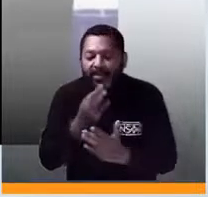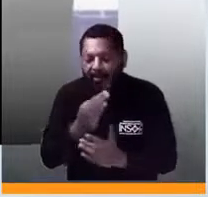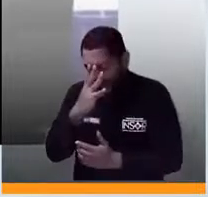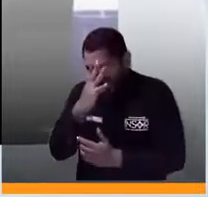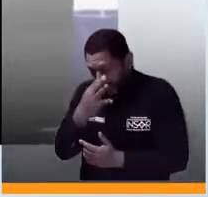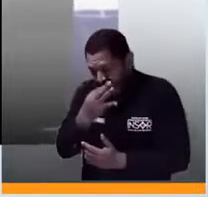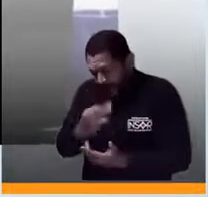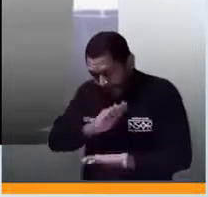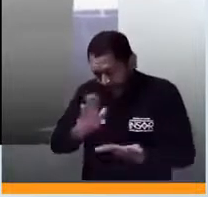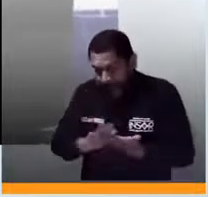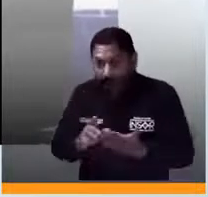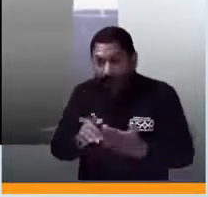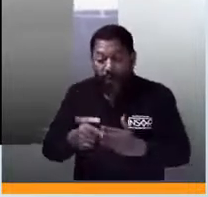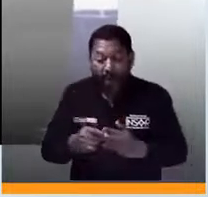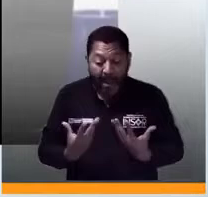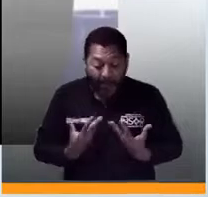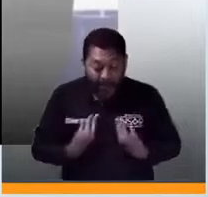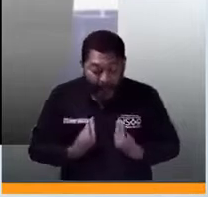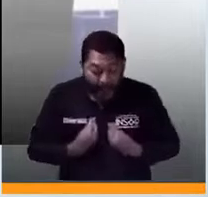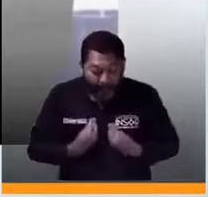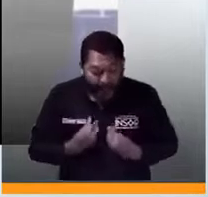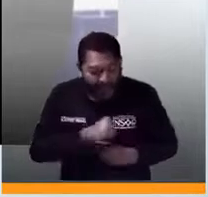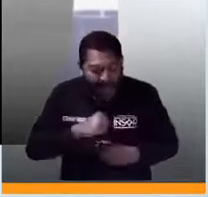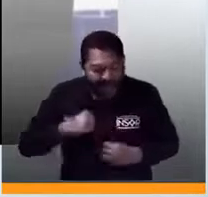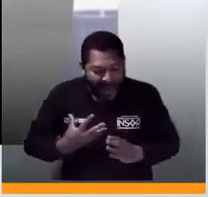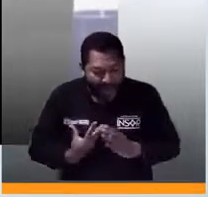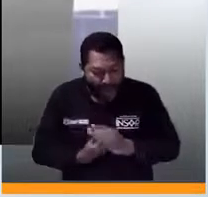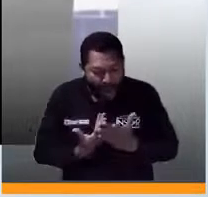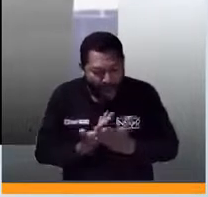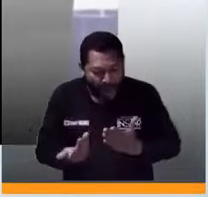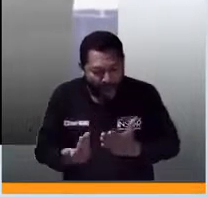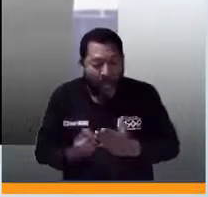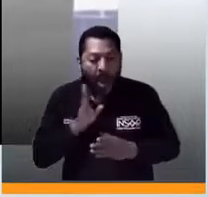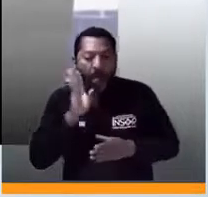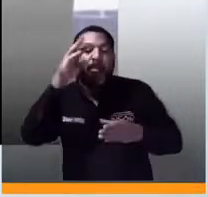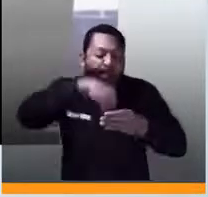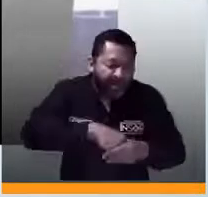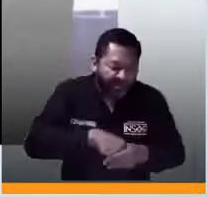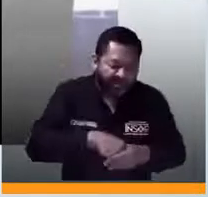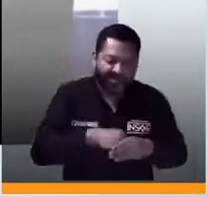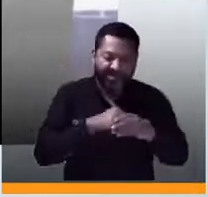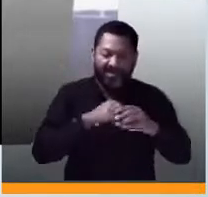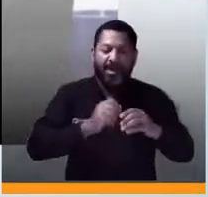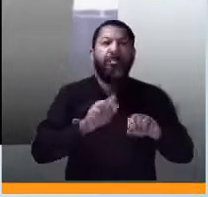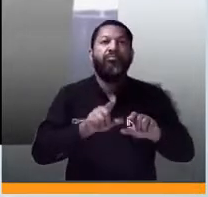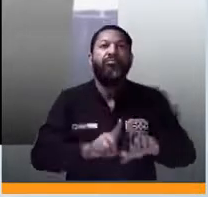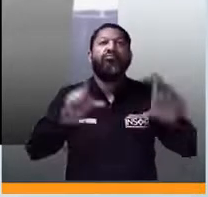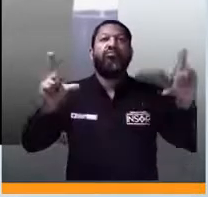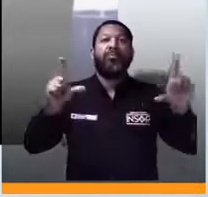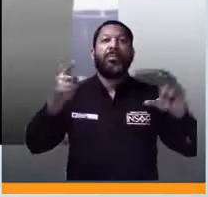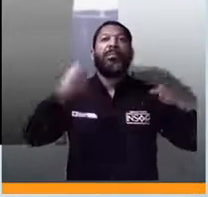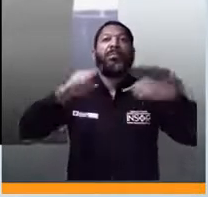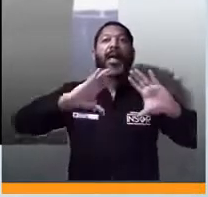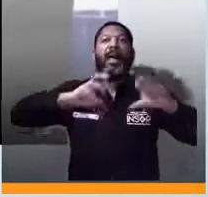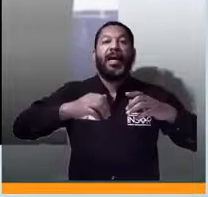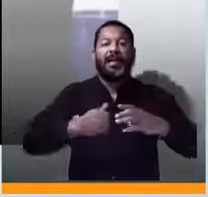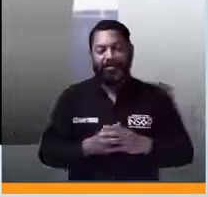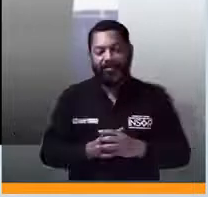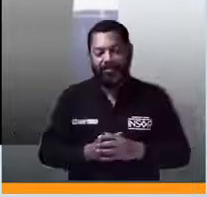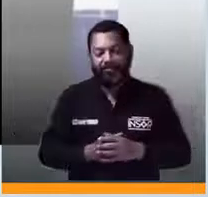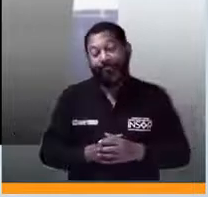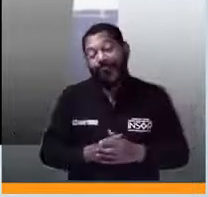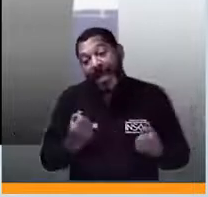por haberles invadido su privacidad, sus espacios, pero sobre todo para nuestros estudiantes entender que esta labor no es